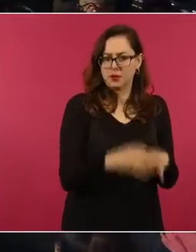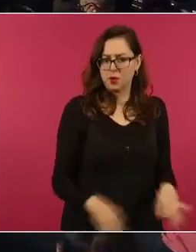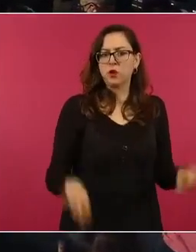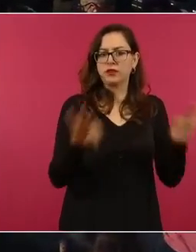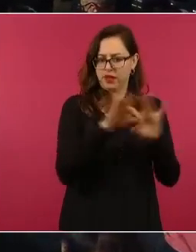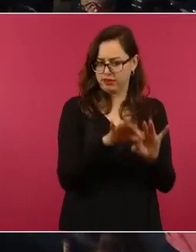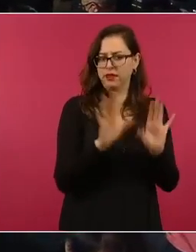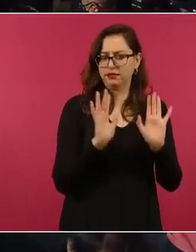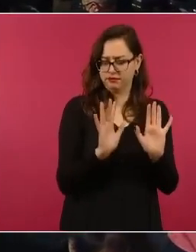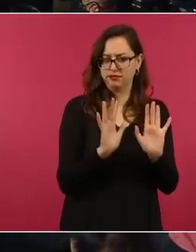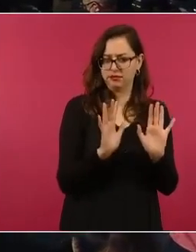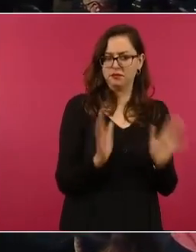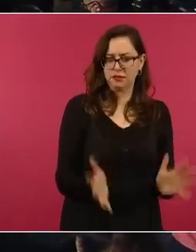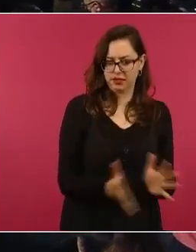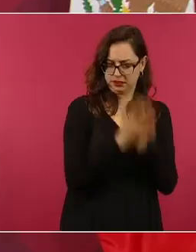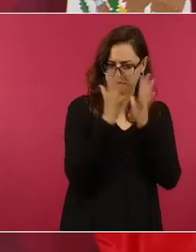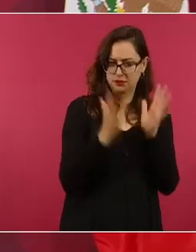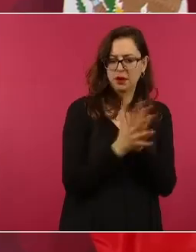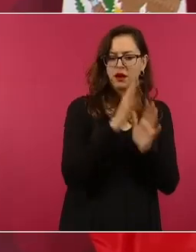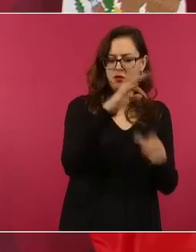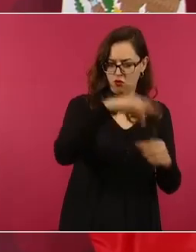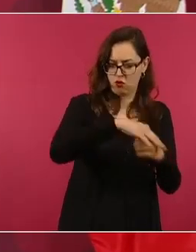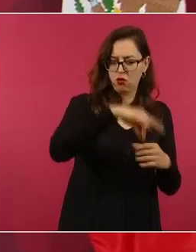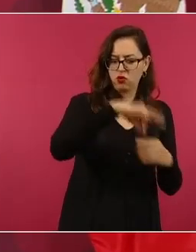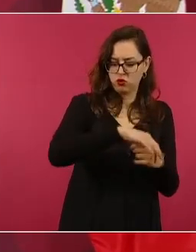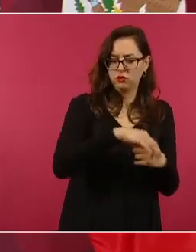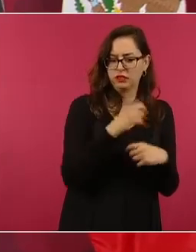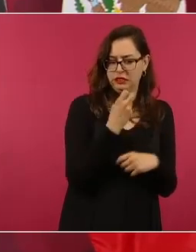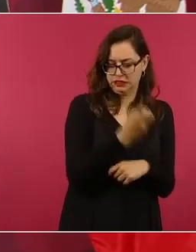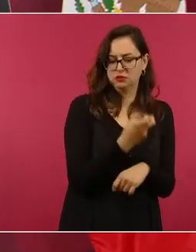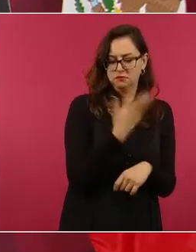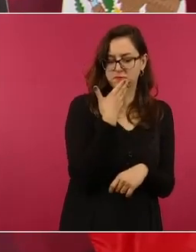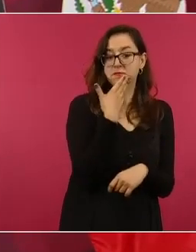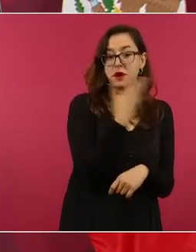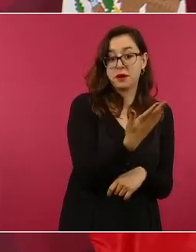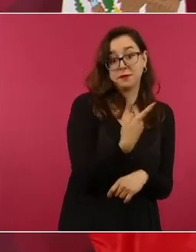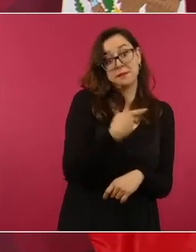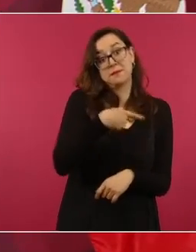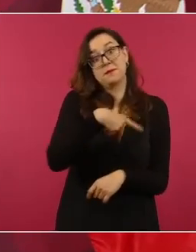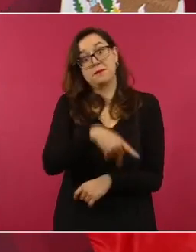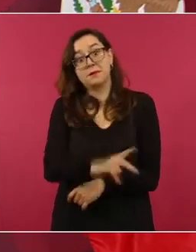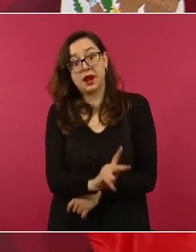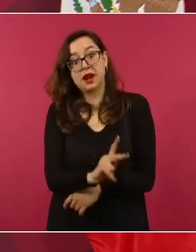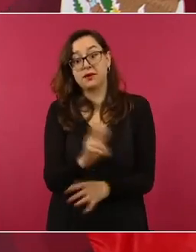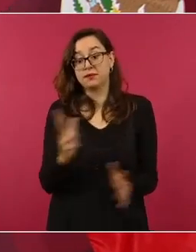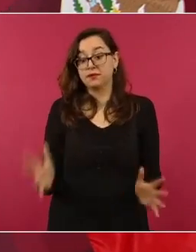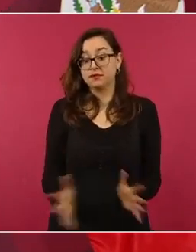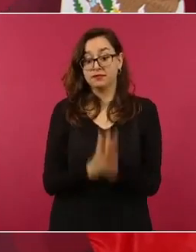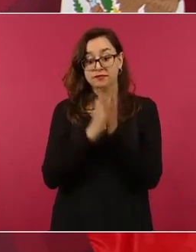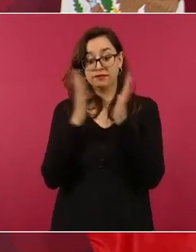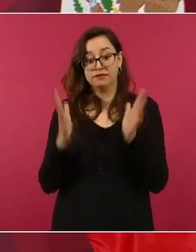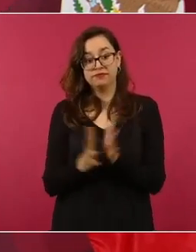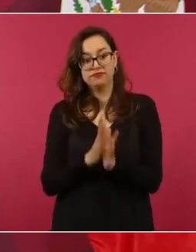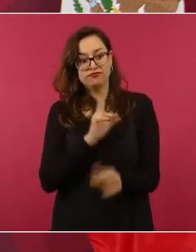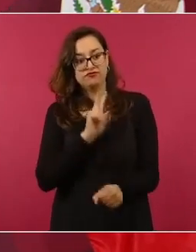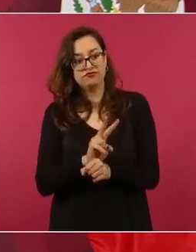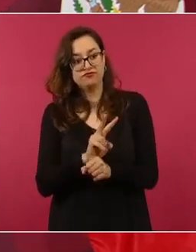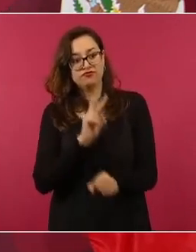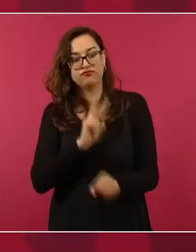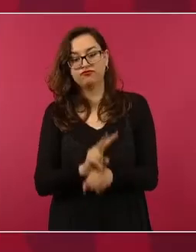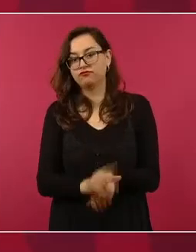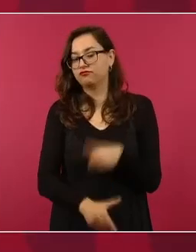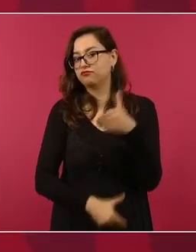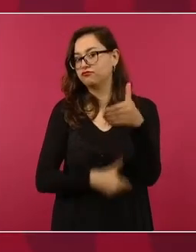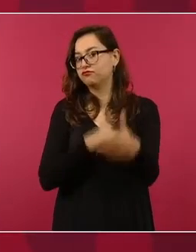para mejorar nuestra democracia, la participación permanente de los